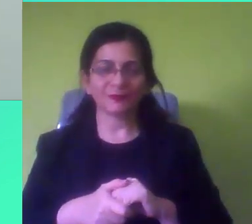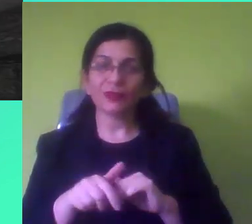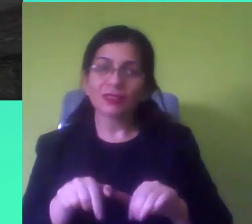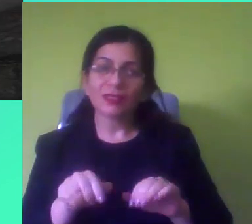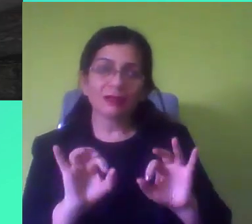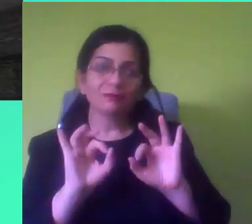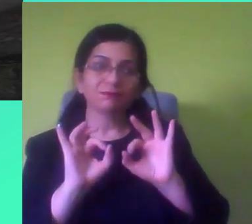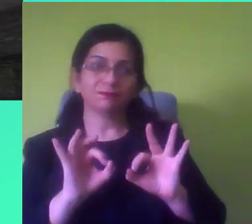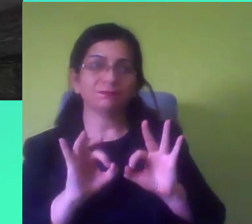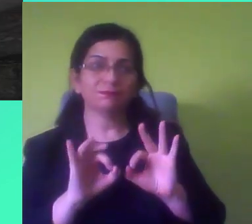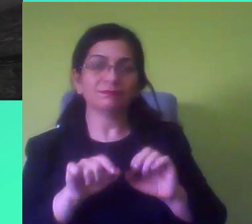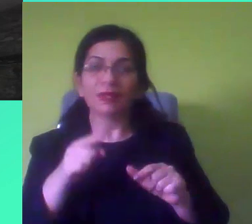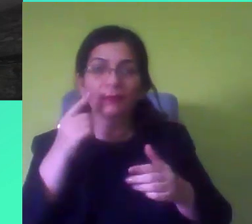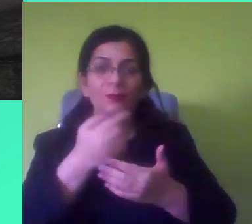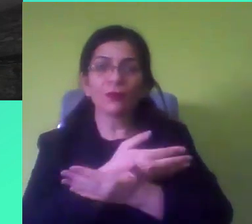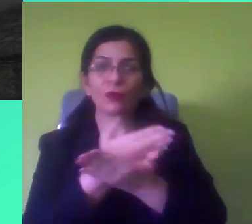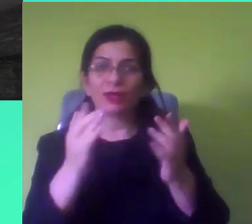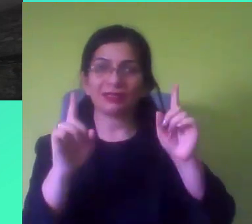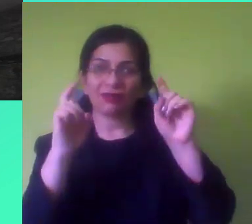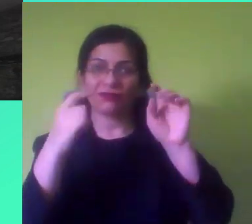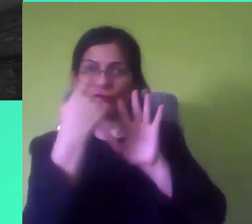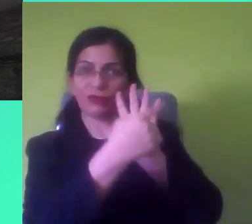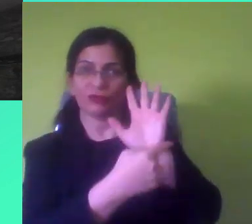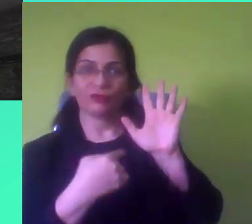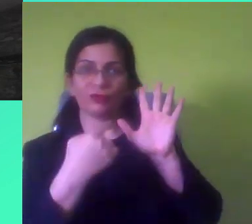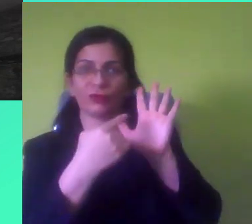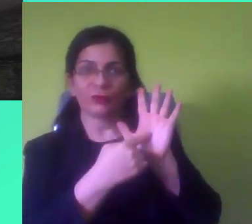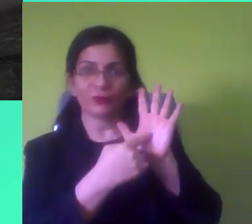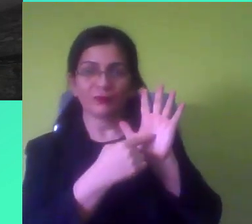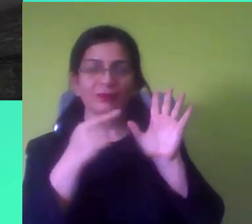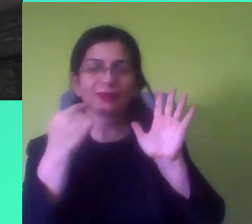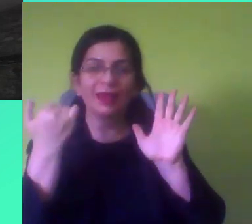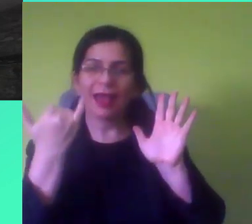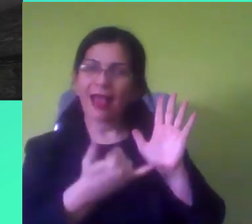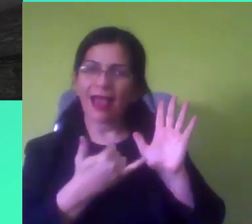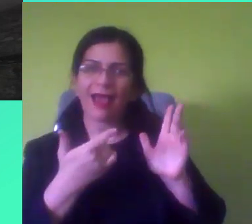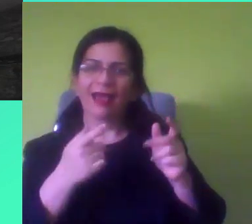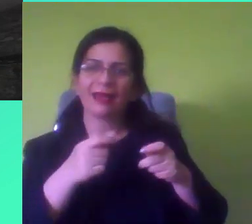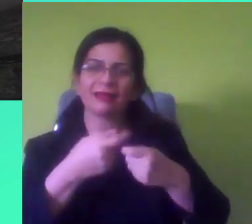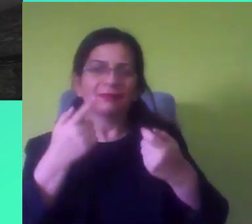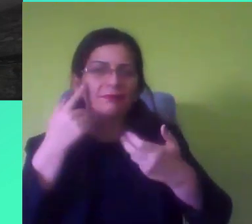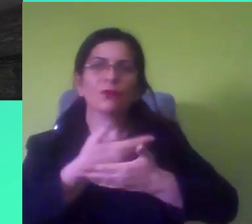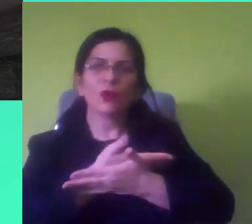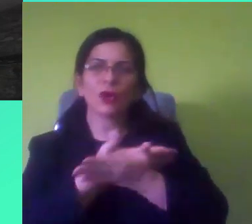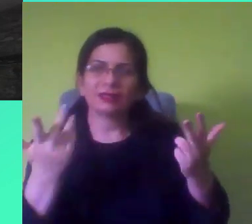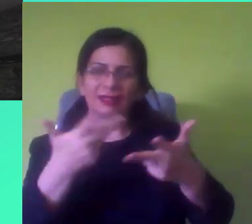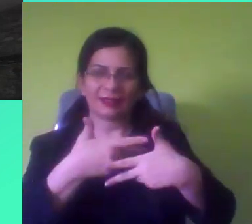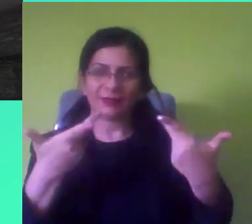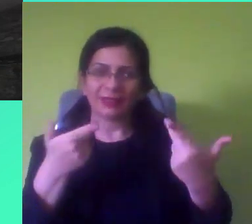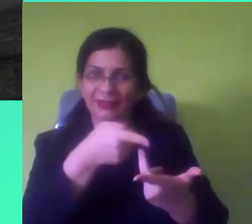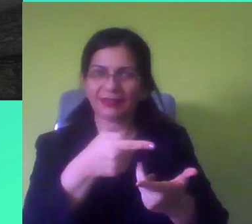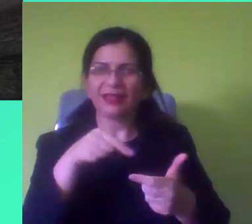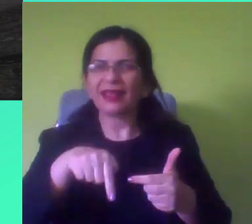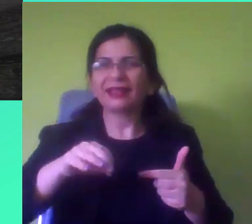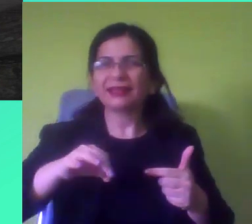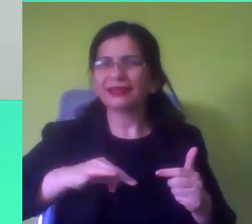para concluir, esta es una figura que está publicada en un artículo científico de este año, donde se